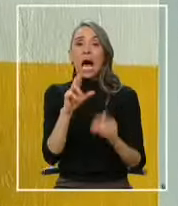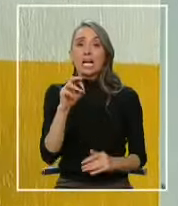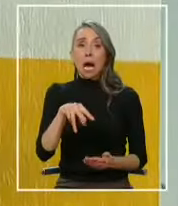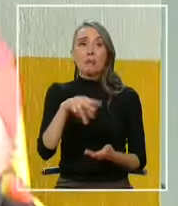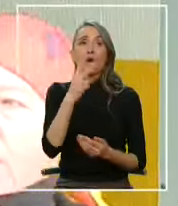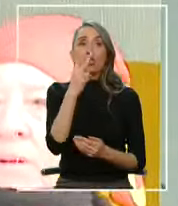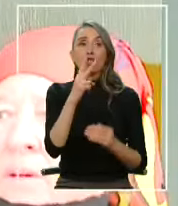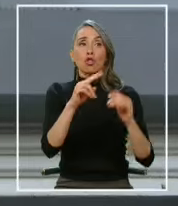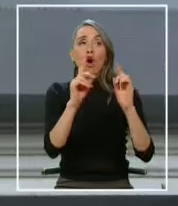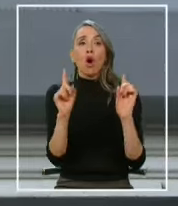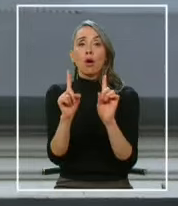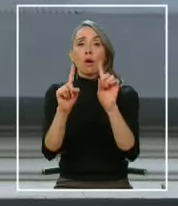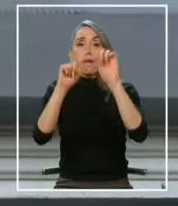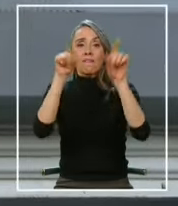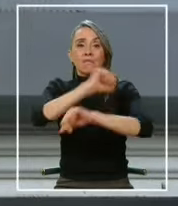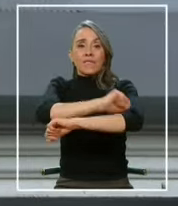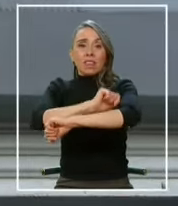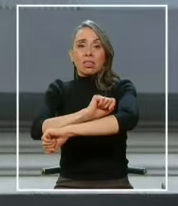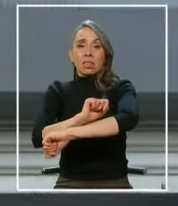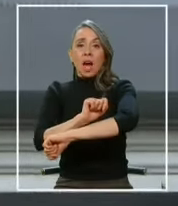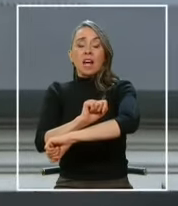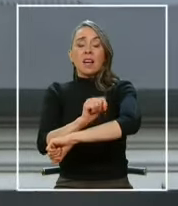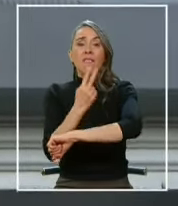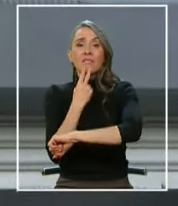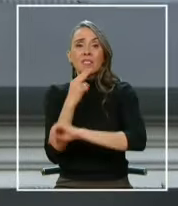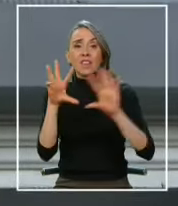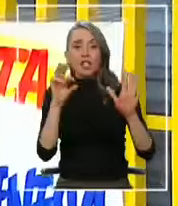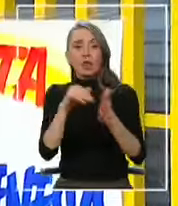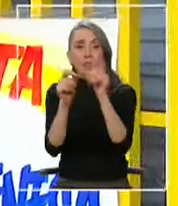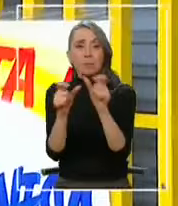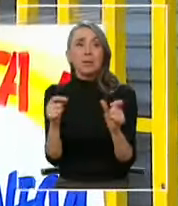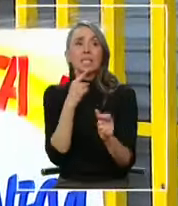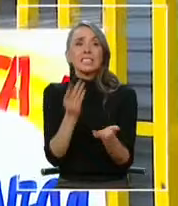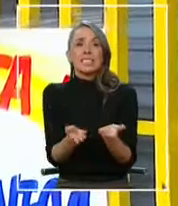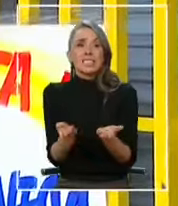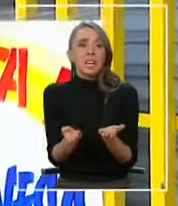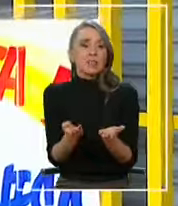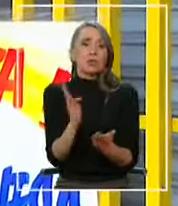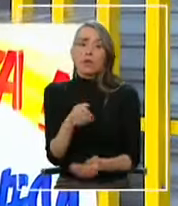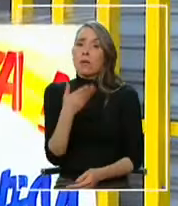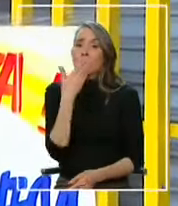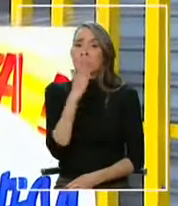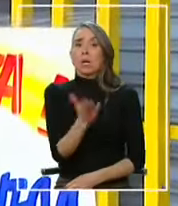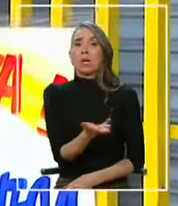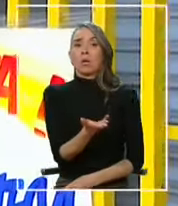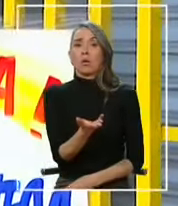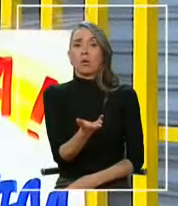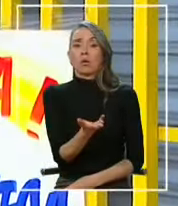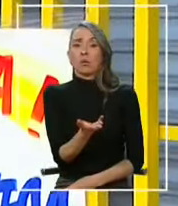solo 2 cajas para casi 90.000 vecinos. El servicio tiene que ser mejor y